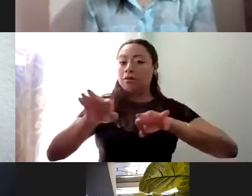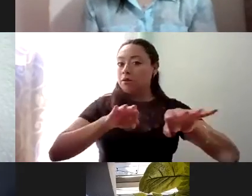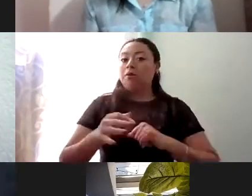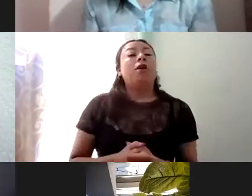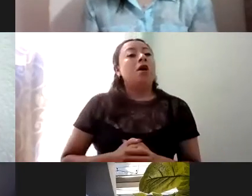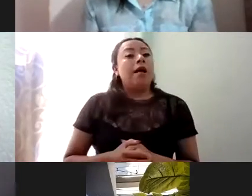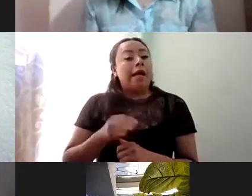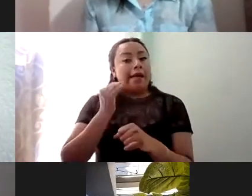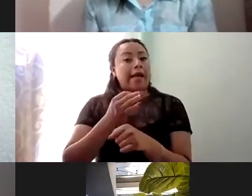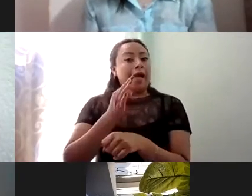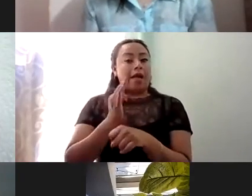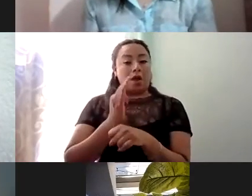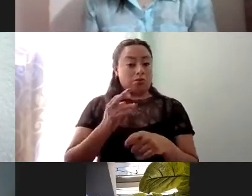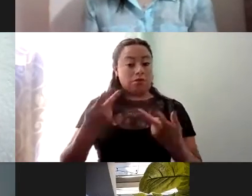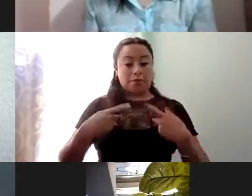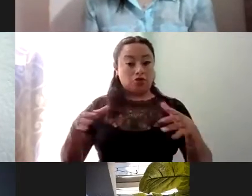trabajadora ha